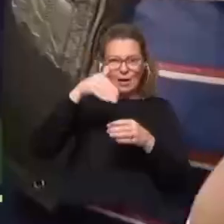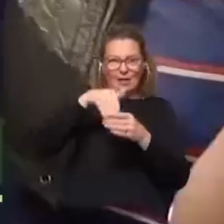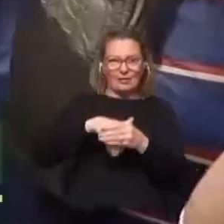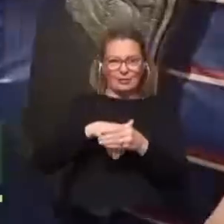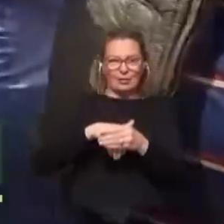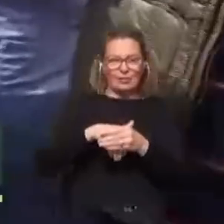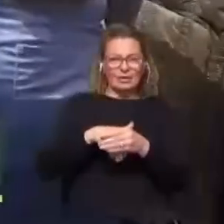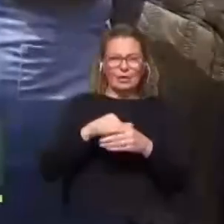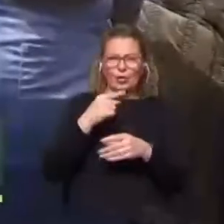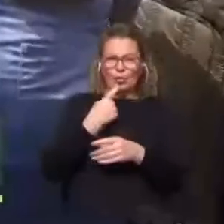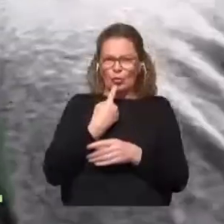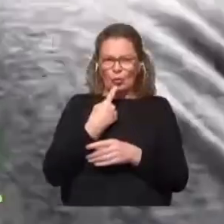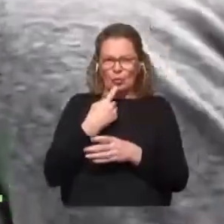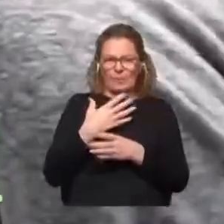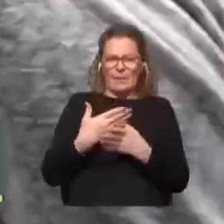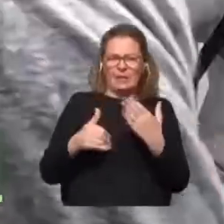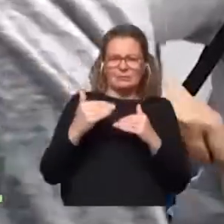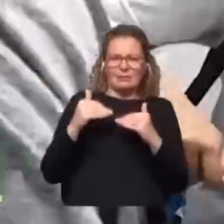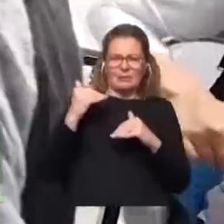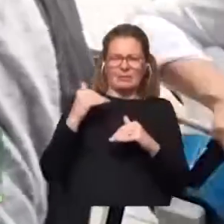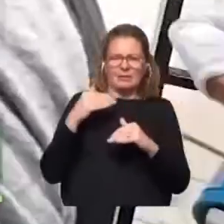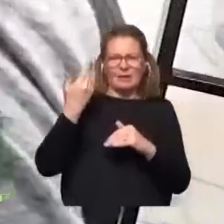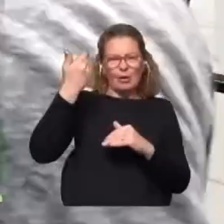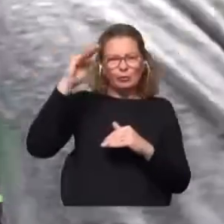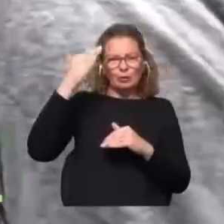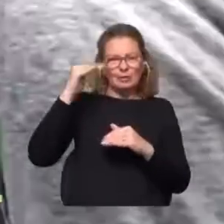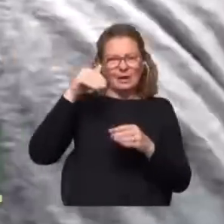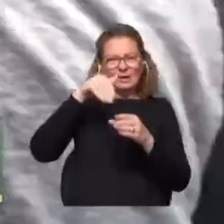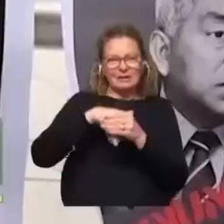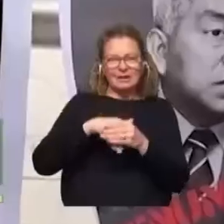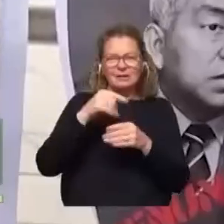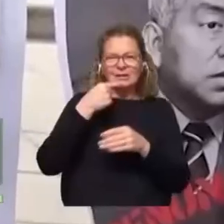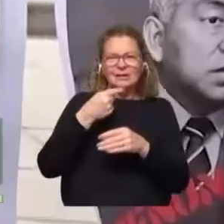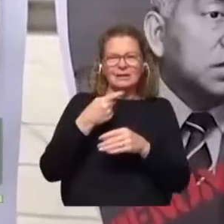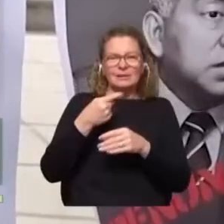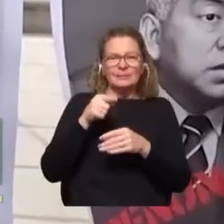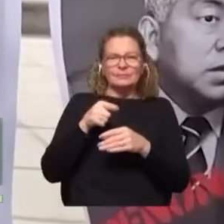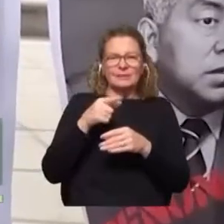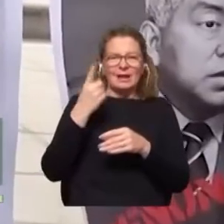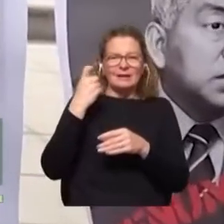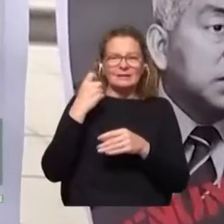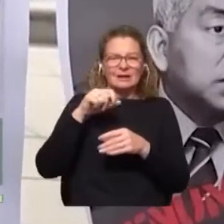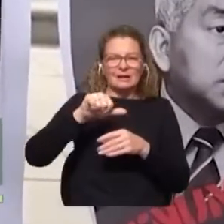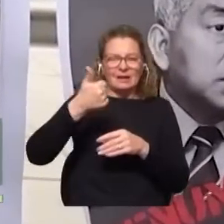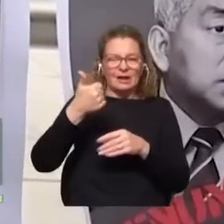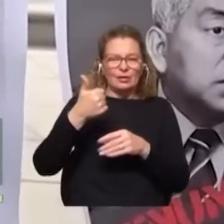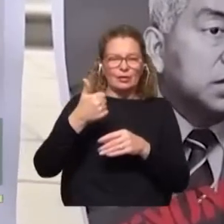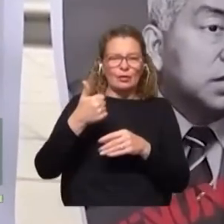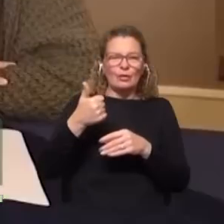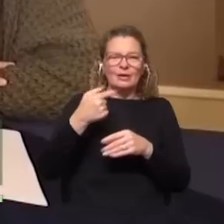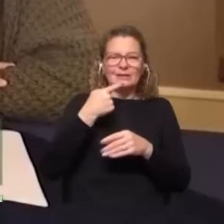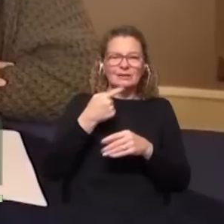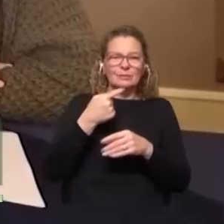y los cuestionamientos crecen luego de que las autoridades electorales ratificaran precisamente ayer la victoria del líder social